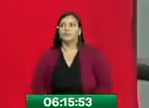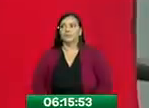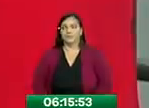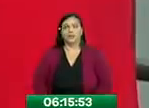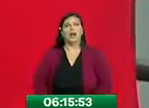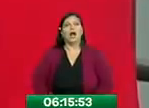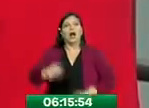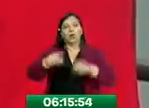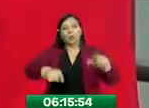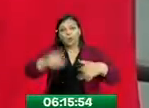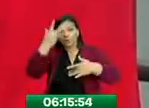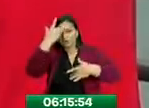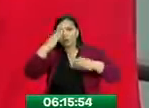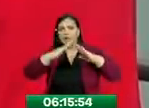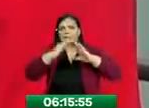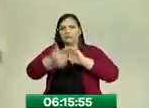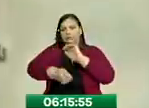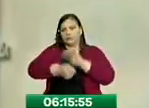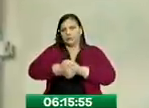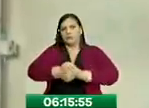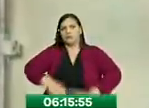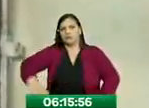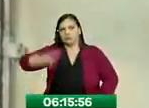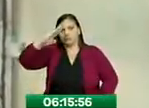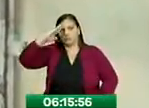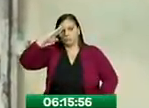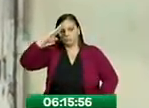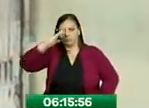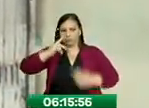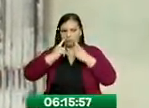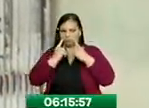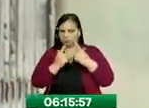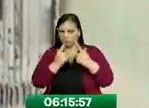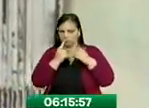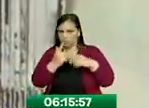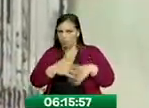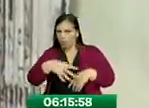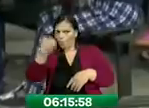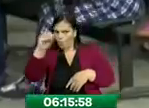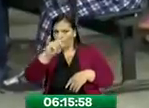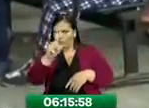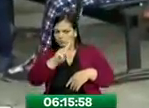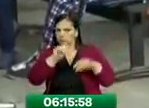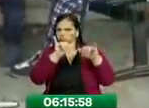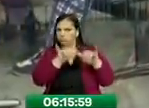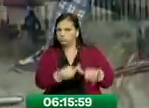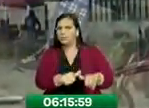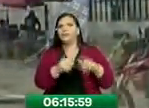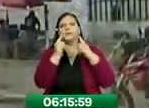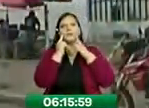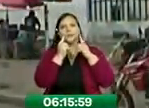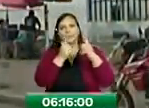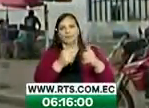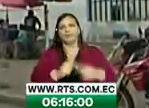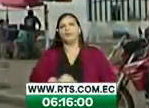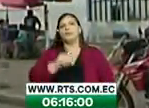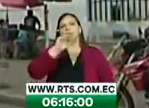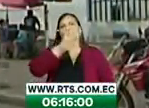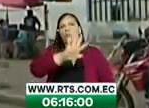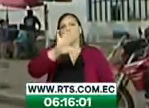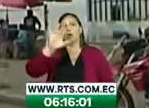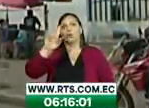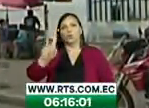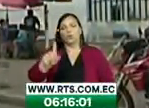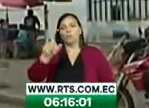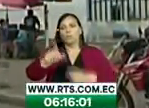en su hogar con cerco epidemiológico activo y 51 personas finalizaron su control. Las autoridades